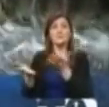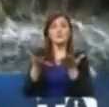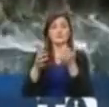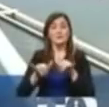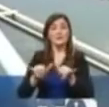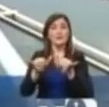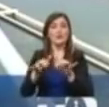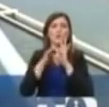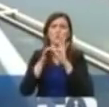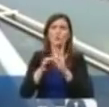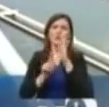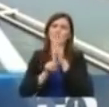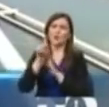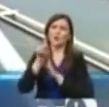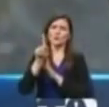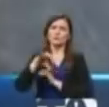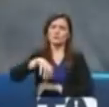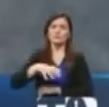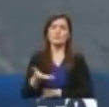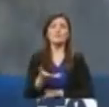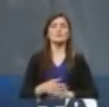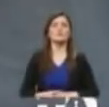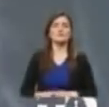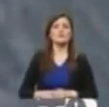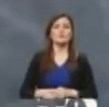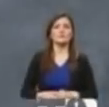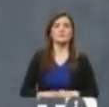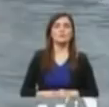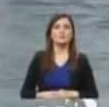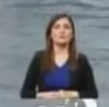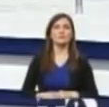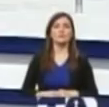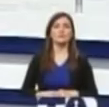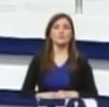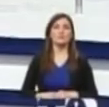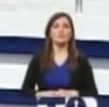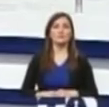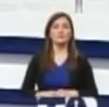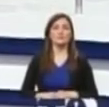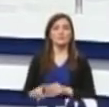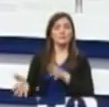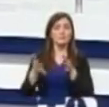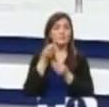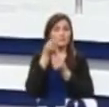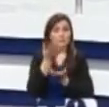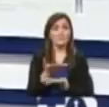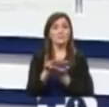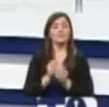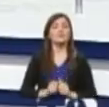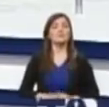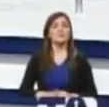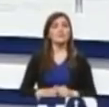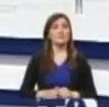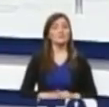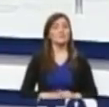siga aportando al desarrollo del servicio. Helen Quiñones, 24 horas. Y les contamos en otros temas